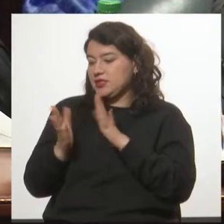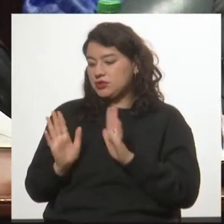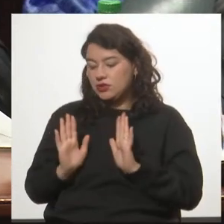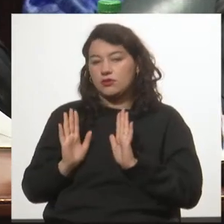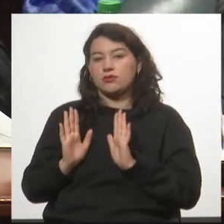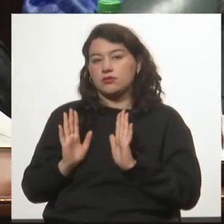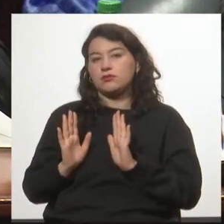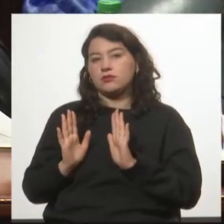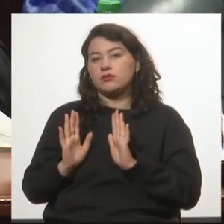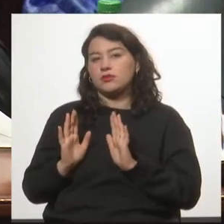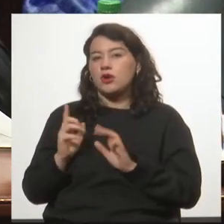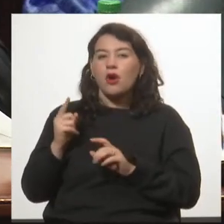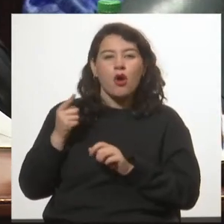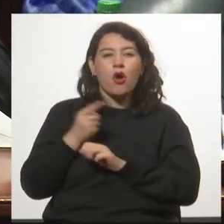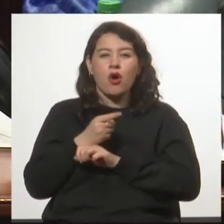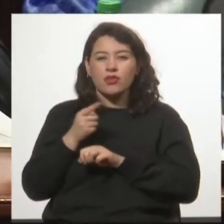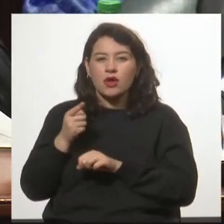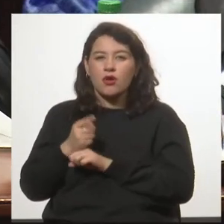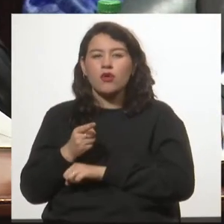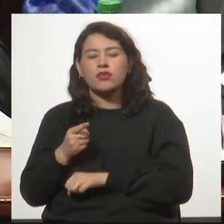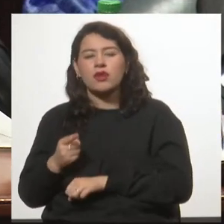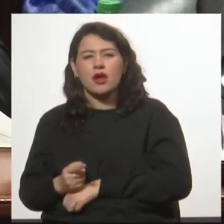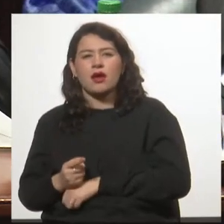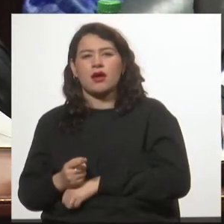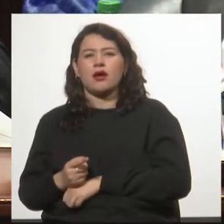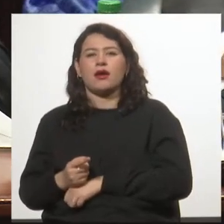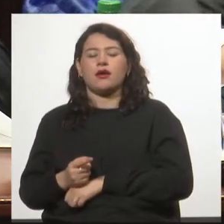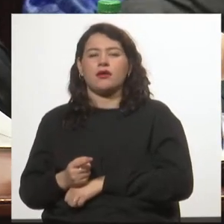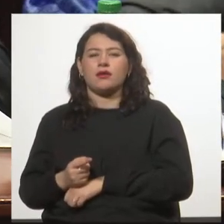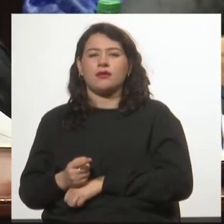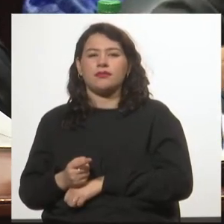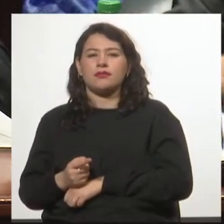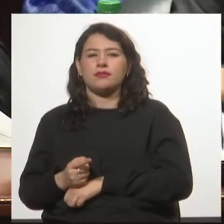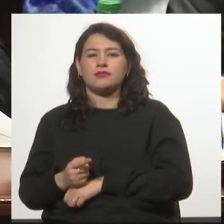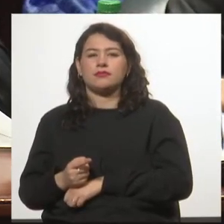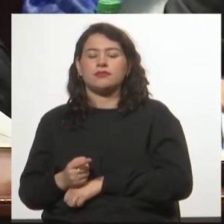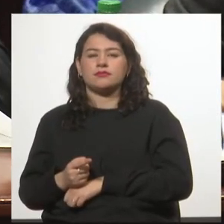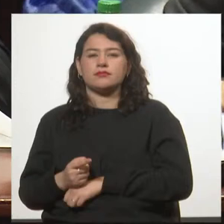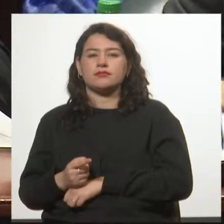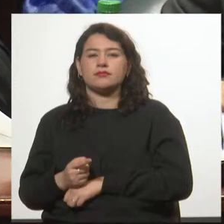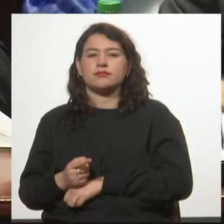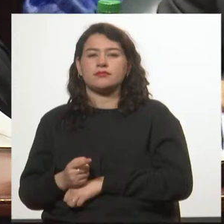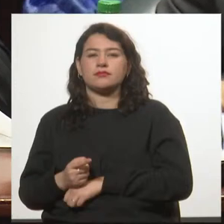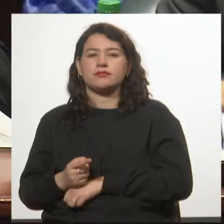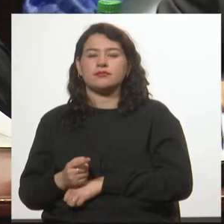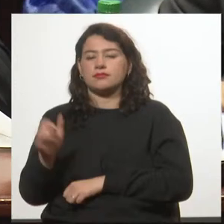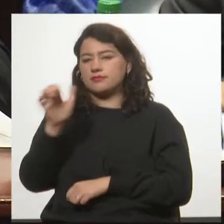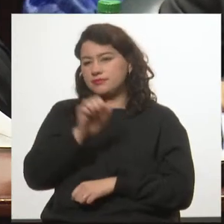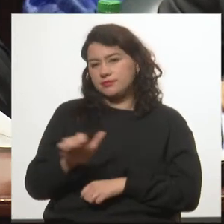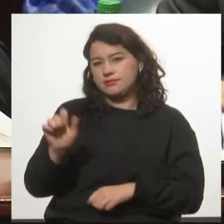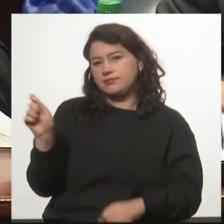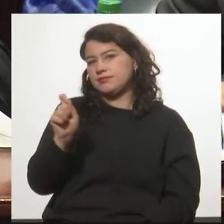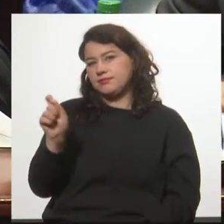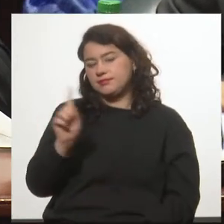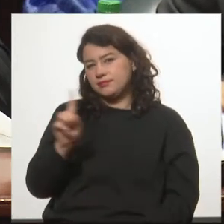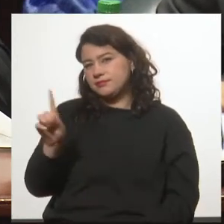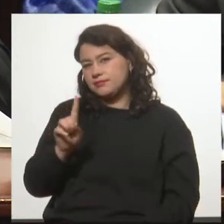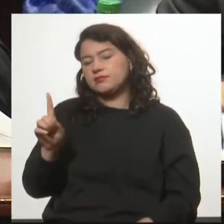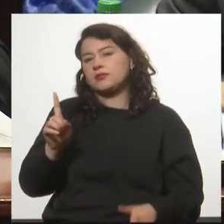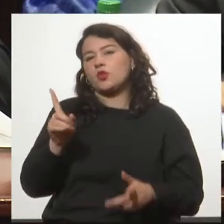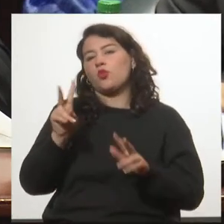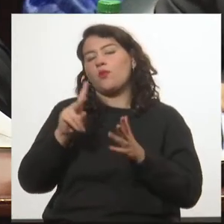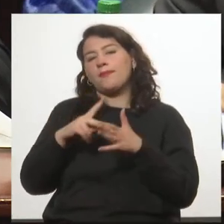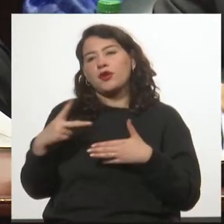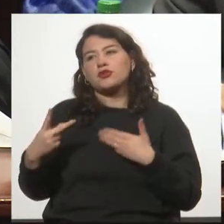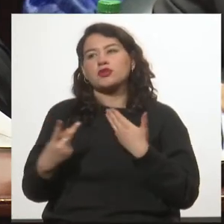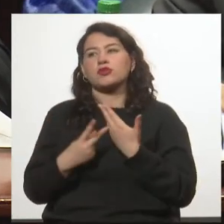comienzos con objeciones por estar fuera del giro de la empresa pública un desarrollo de un